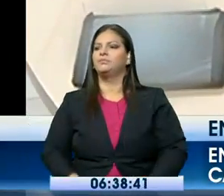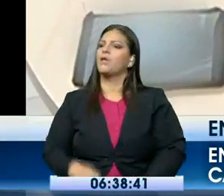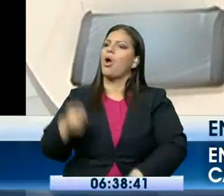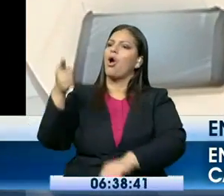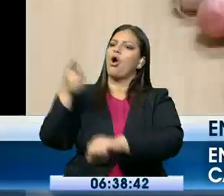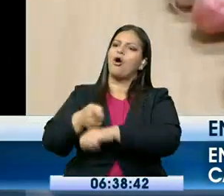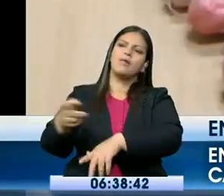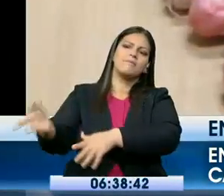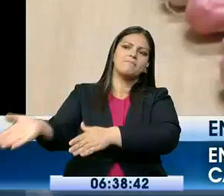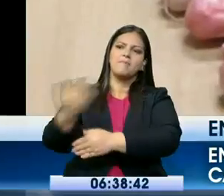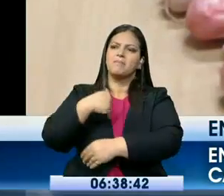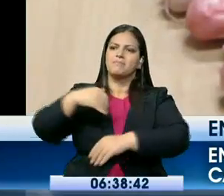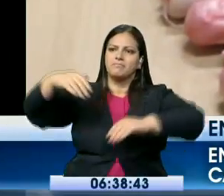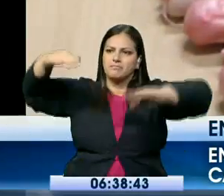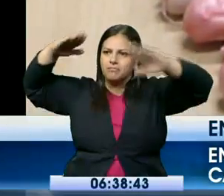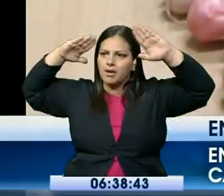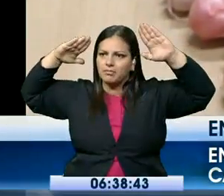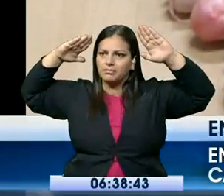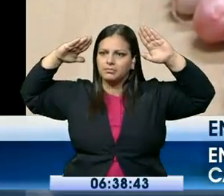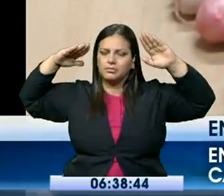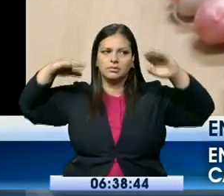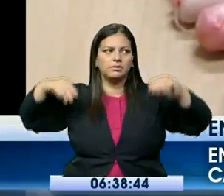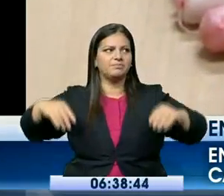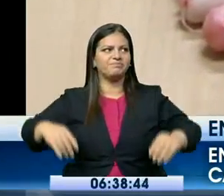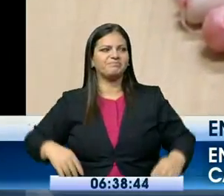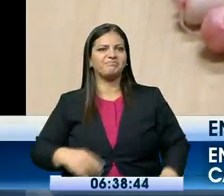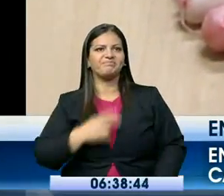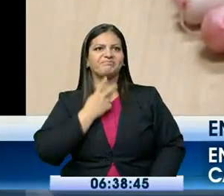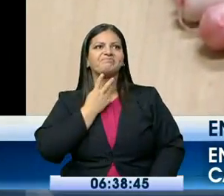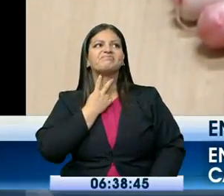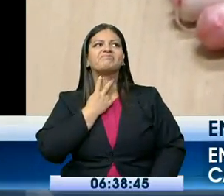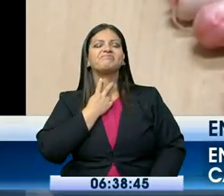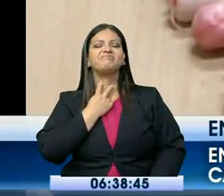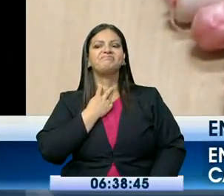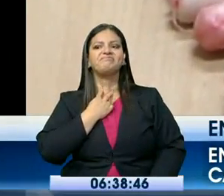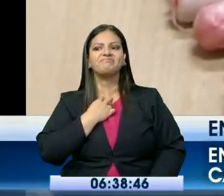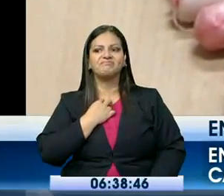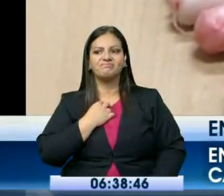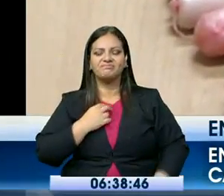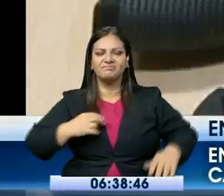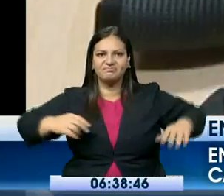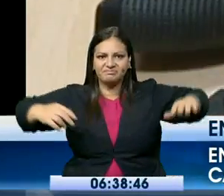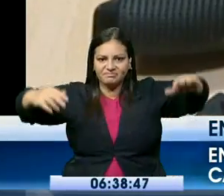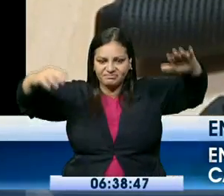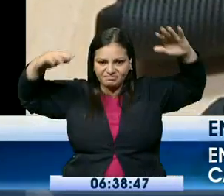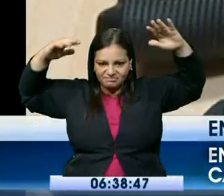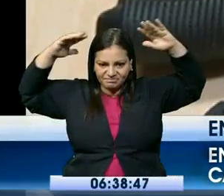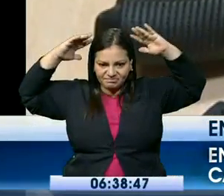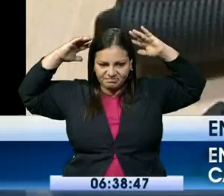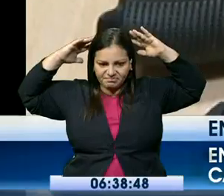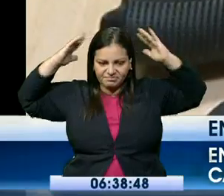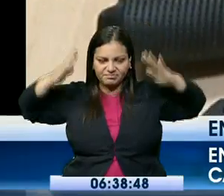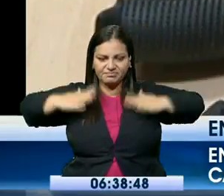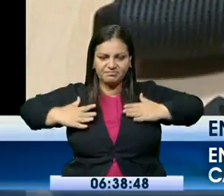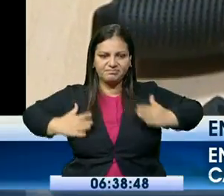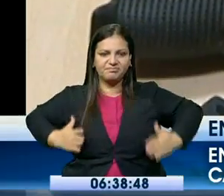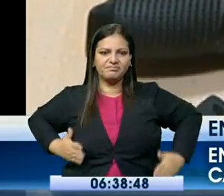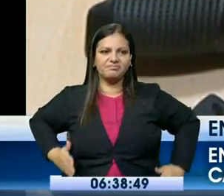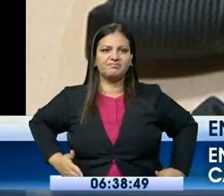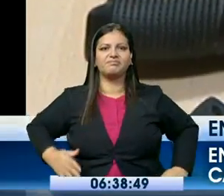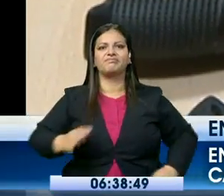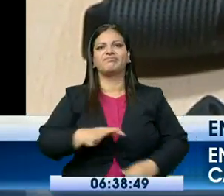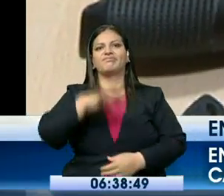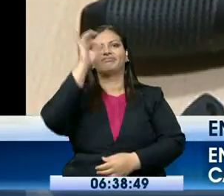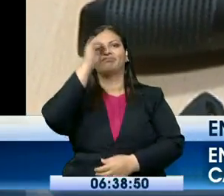cacheo. Tras revisarlo, los uniformados comprobaron que se trataba de un posible expendedor